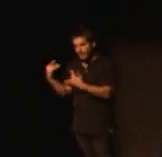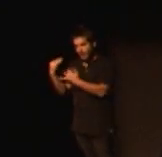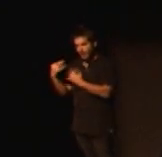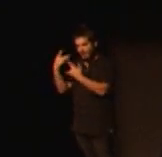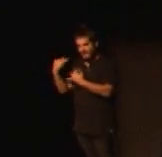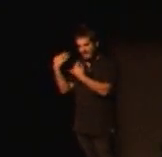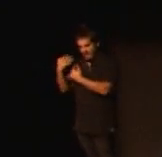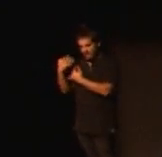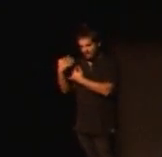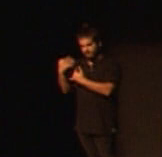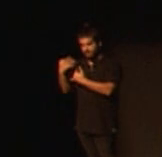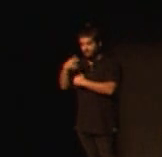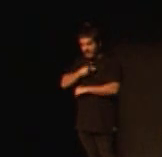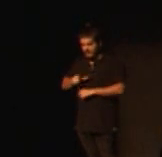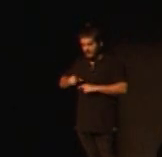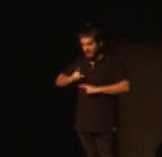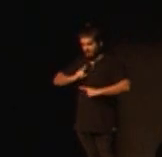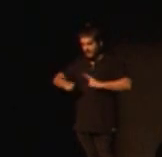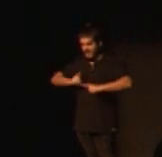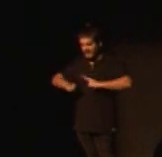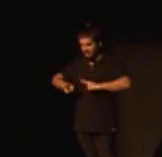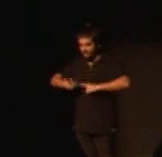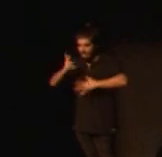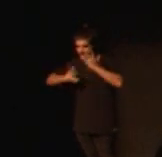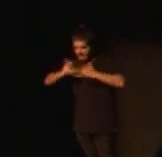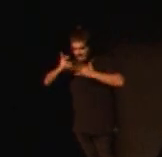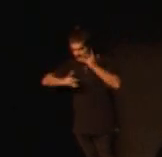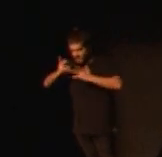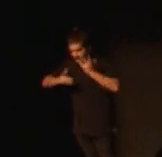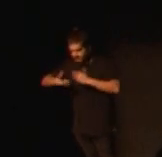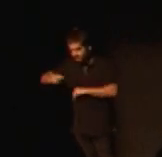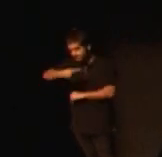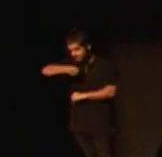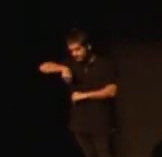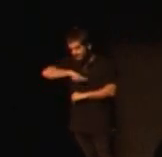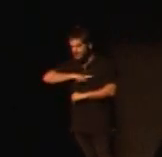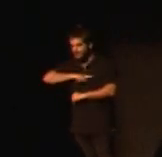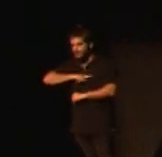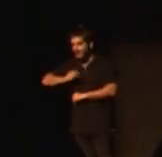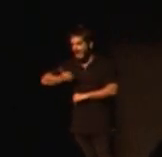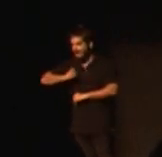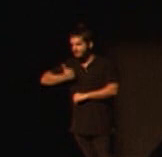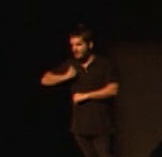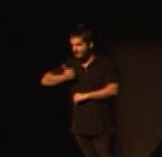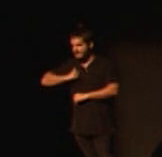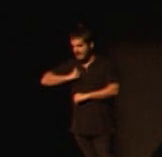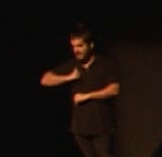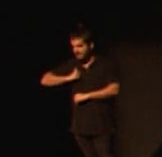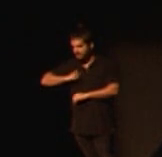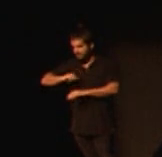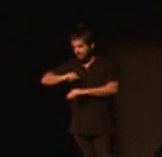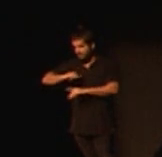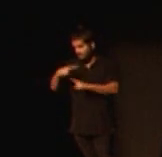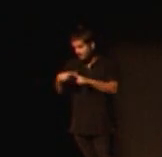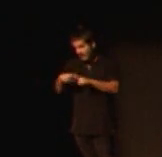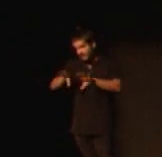las administraciones de que tenemos en nuestra tierra un potencial que hay que aprovechar. Yo siempre digo, como he